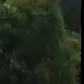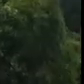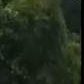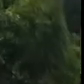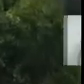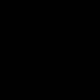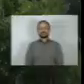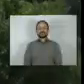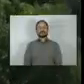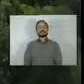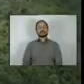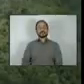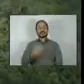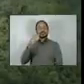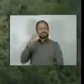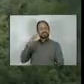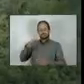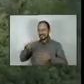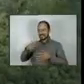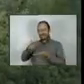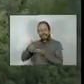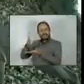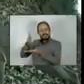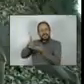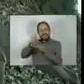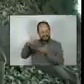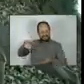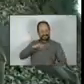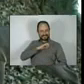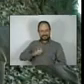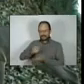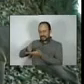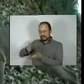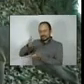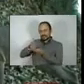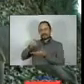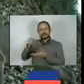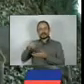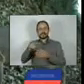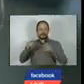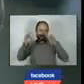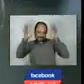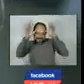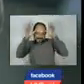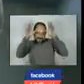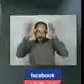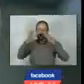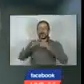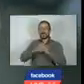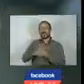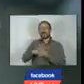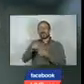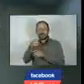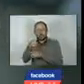Entre la familia de especies silvestres que habitan en El Salvador, se encuentran los venados, los mapaches, los loros, los pácaros,